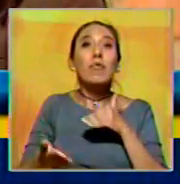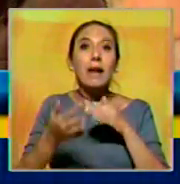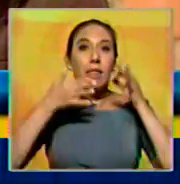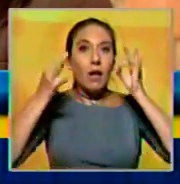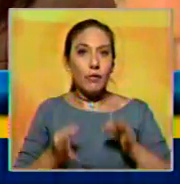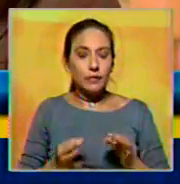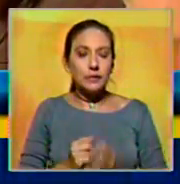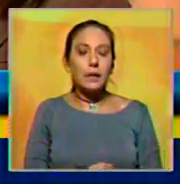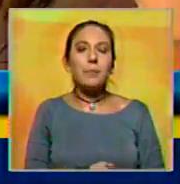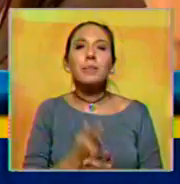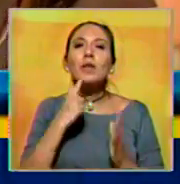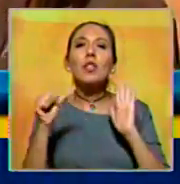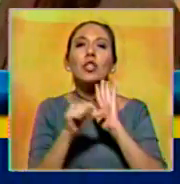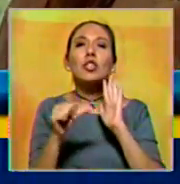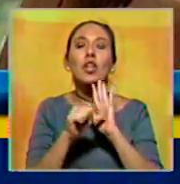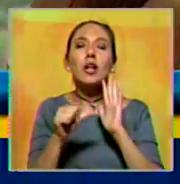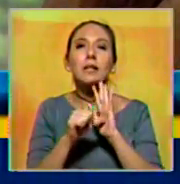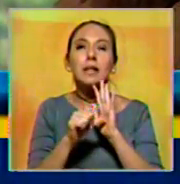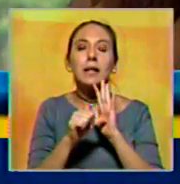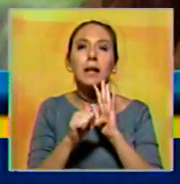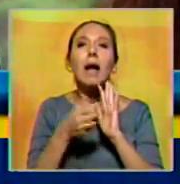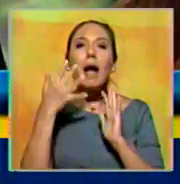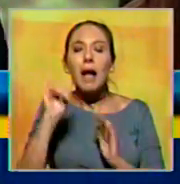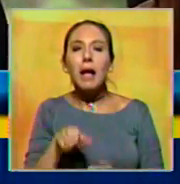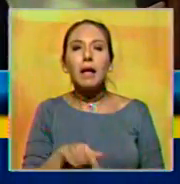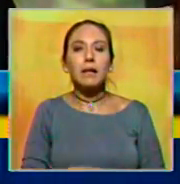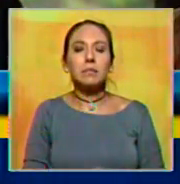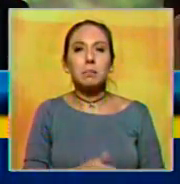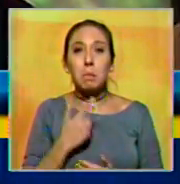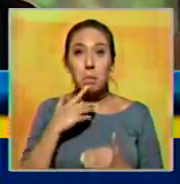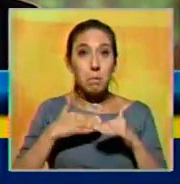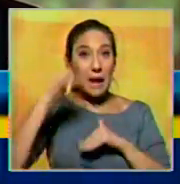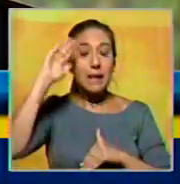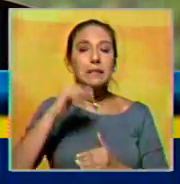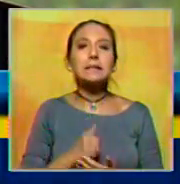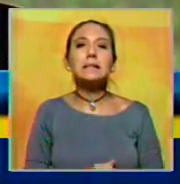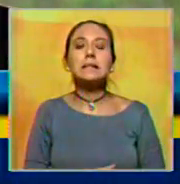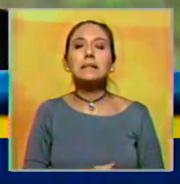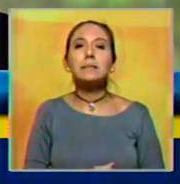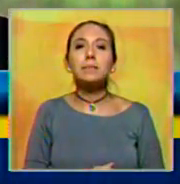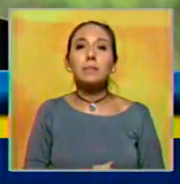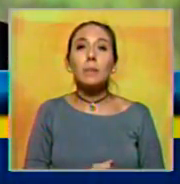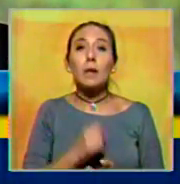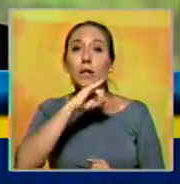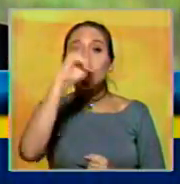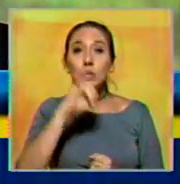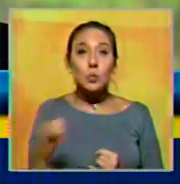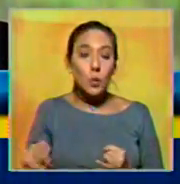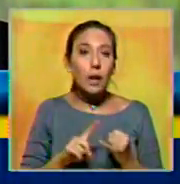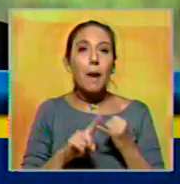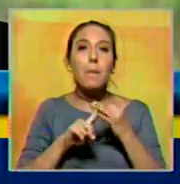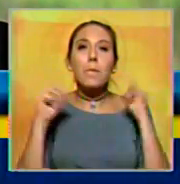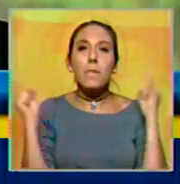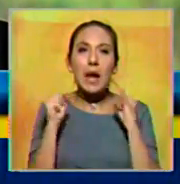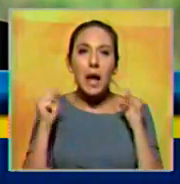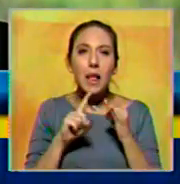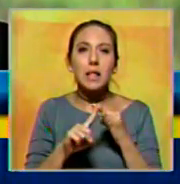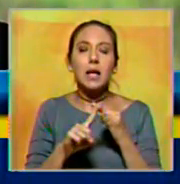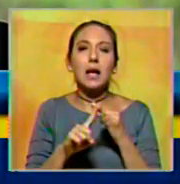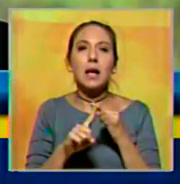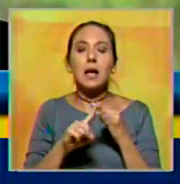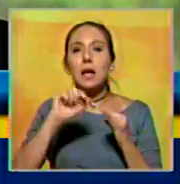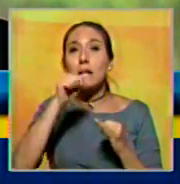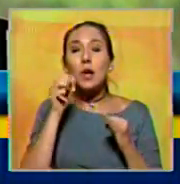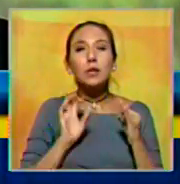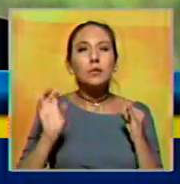han registrado estas muertes? Pero los estados que más casos tienen muertes es en el estado Zulia, Mérida, y el resto